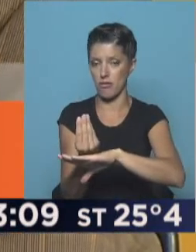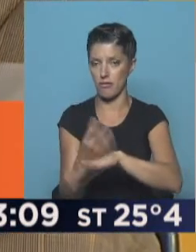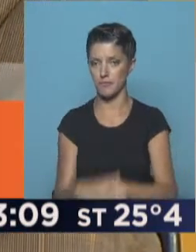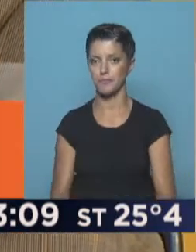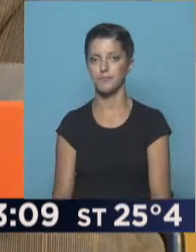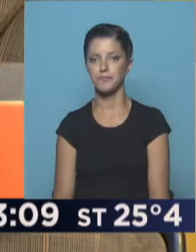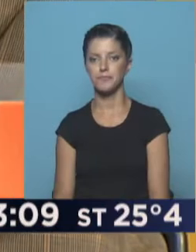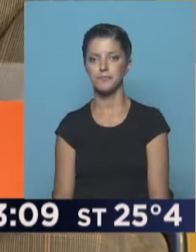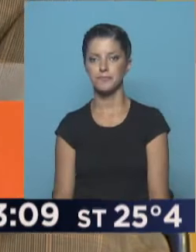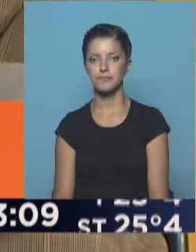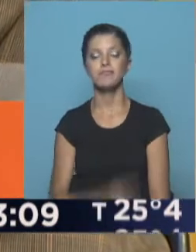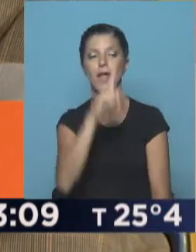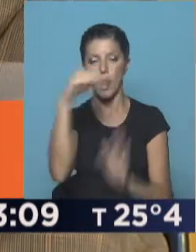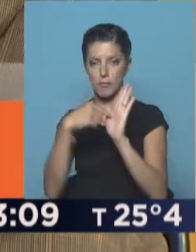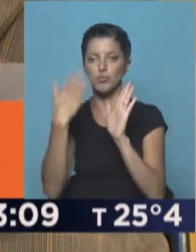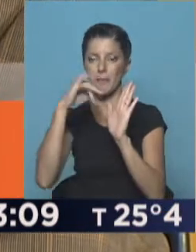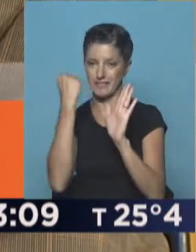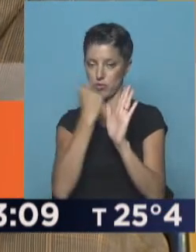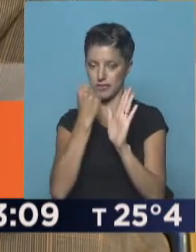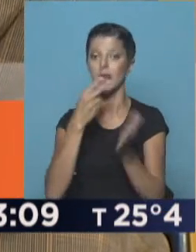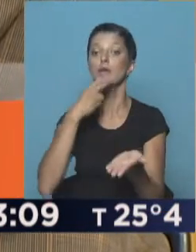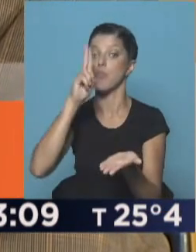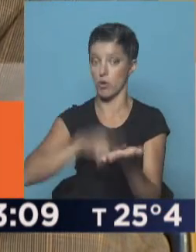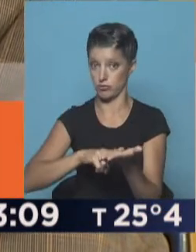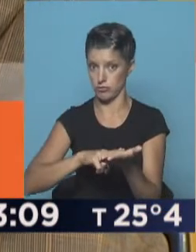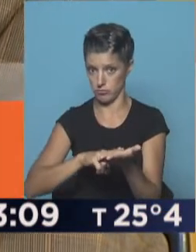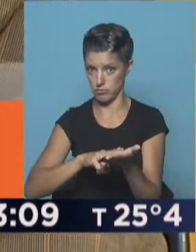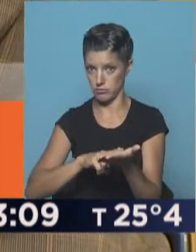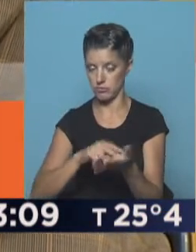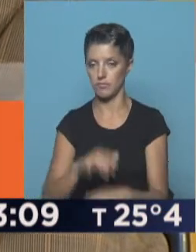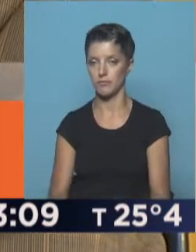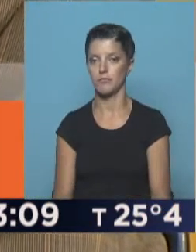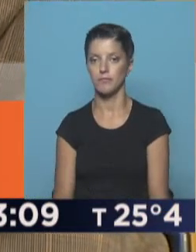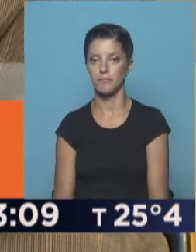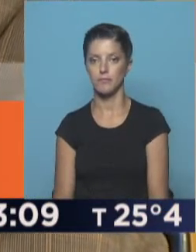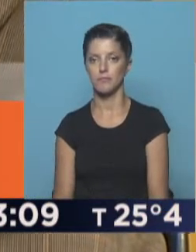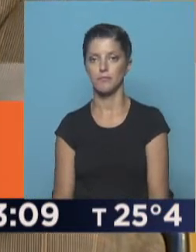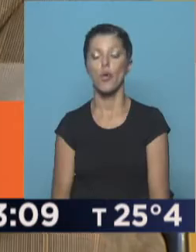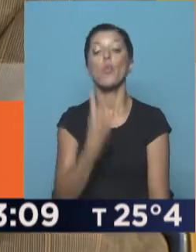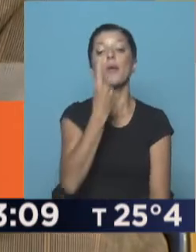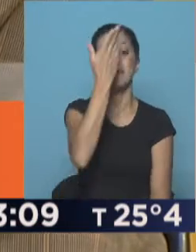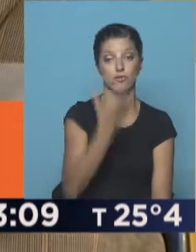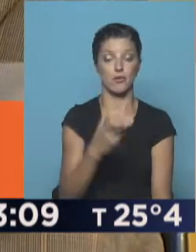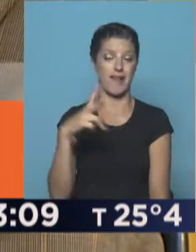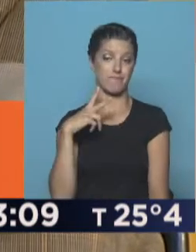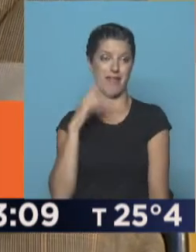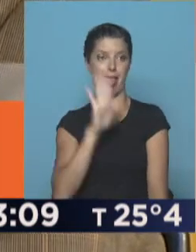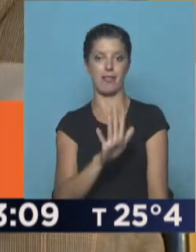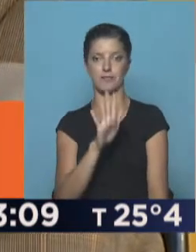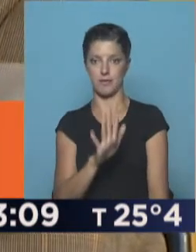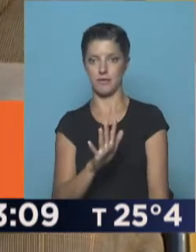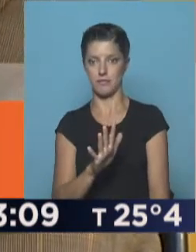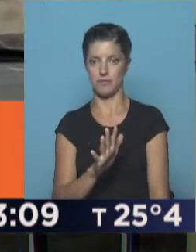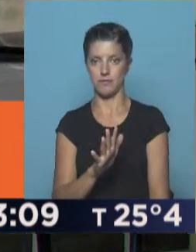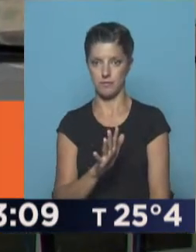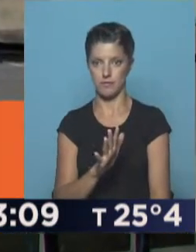el punto central es el tema tributario. O sea, luce aberrante que un magnate se